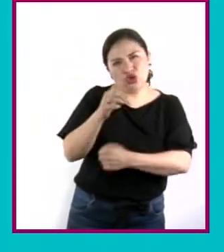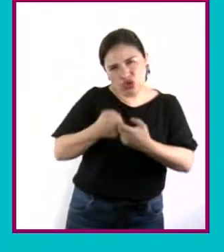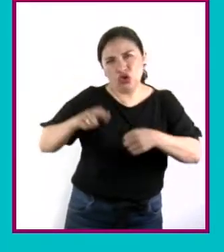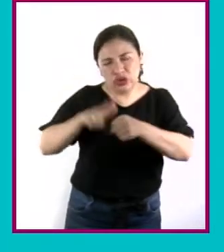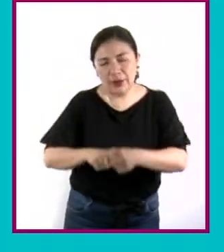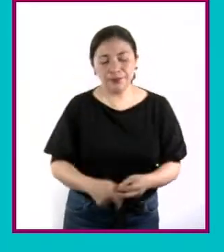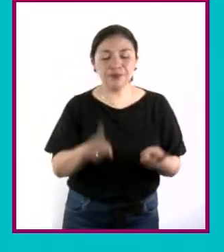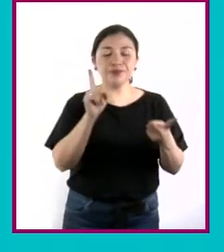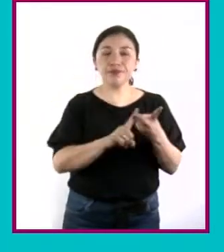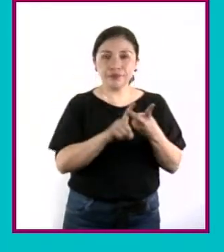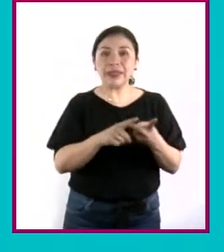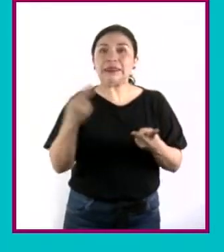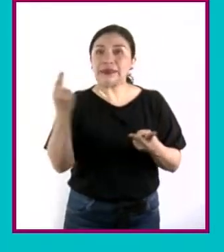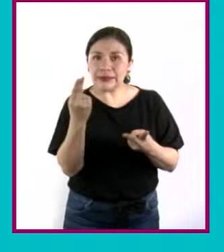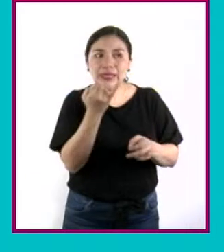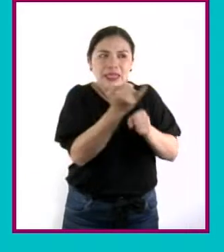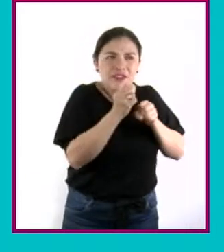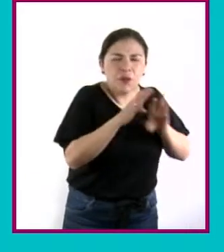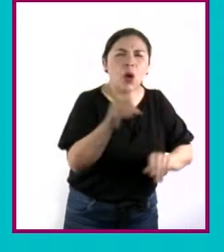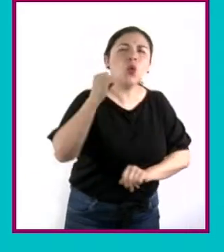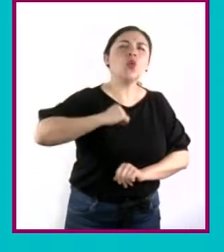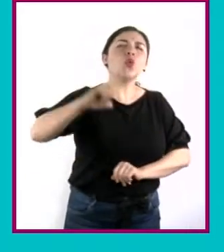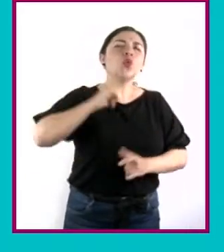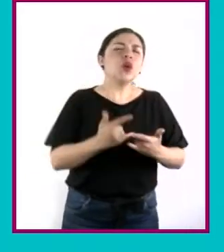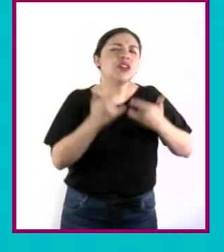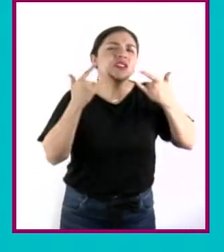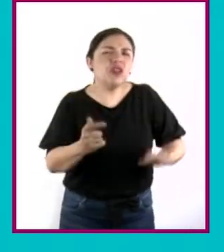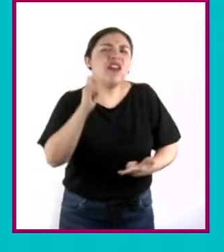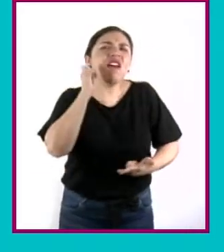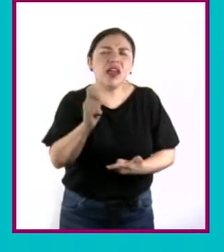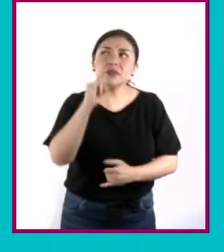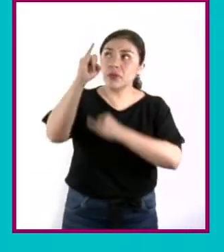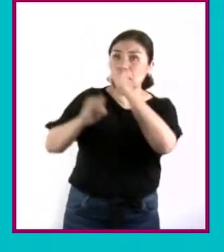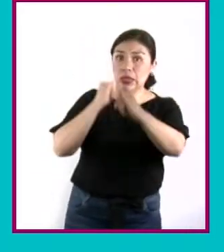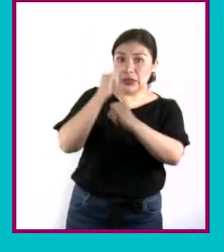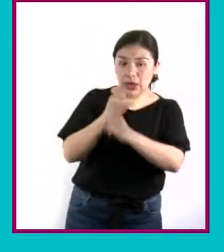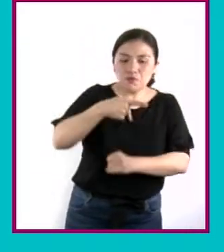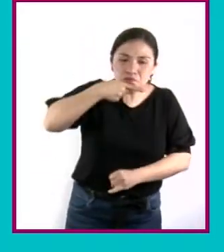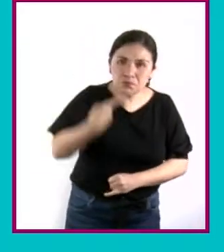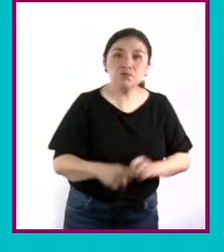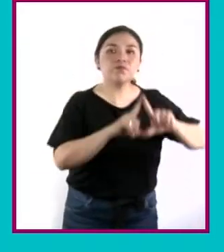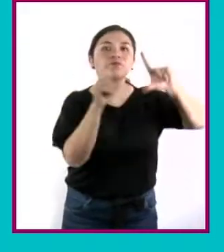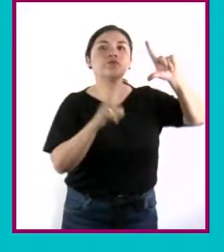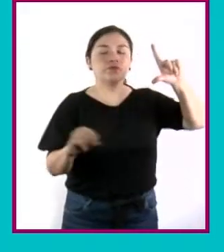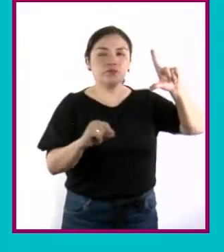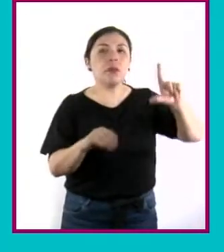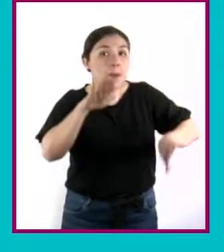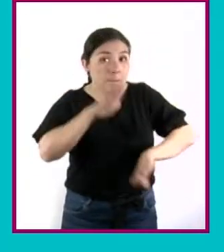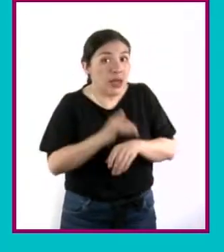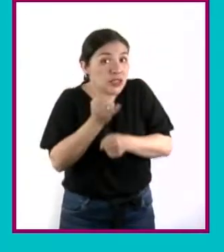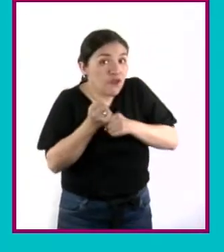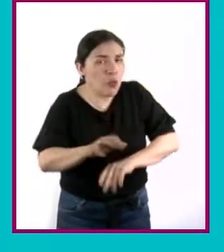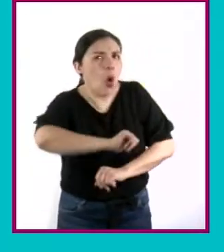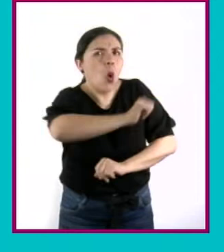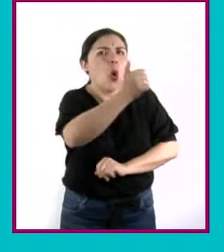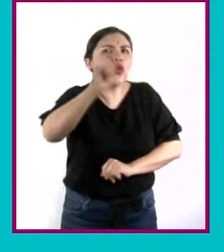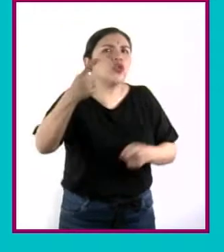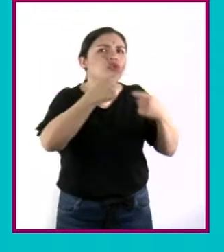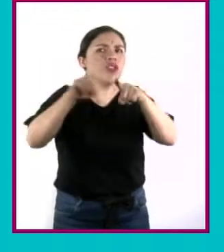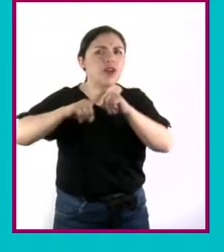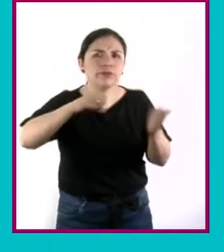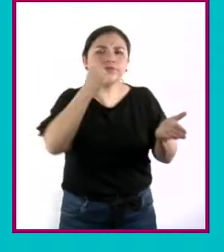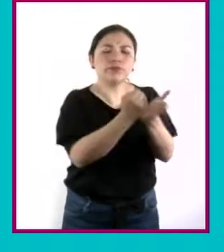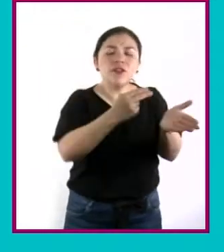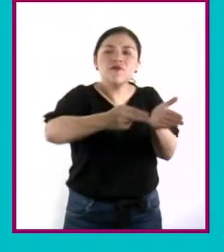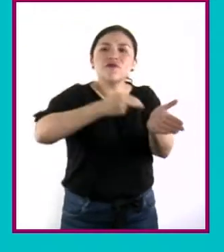que ir por información histórica en los ámbitos internacional y nacional y si hay alguna información de los organismos internacionales